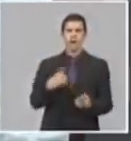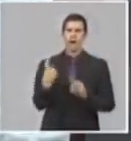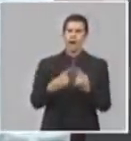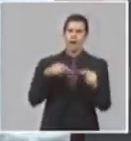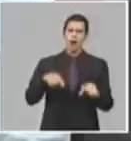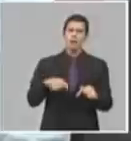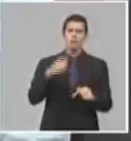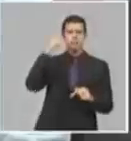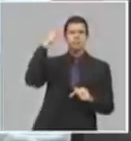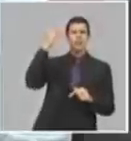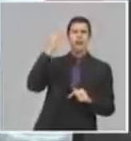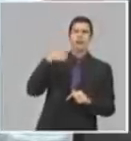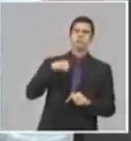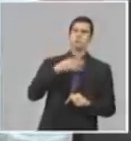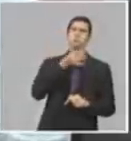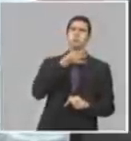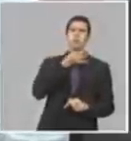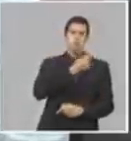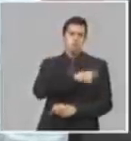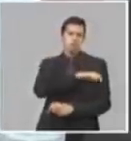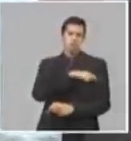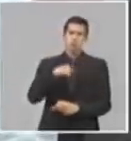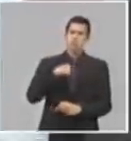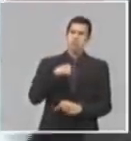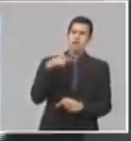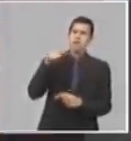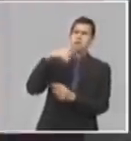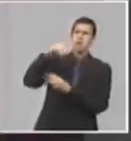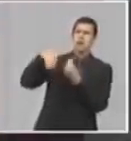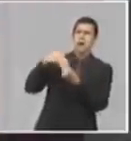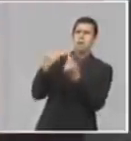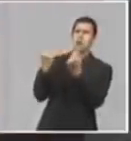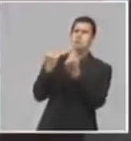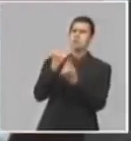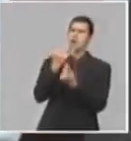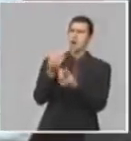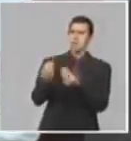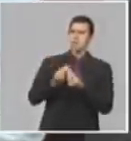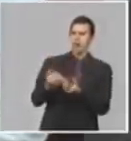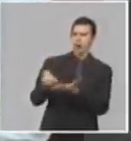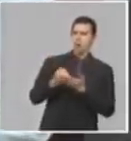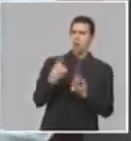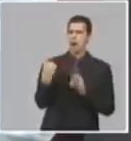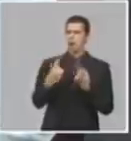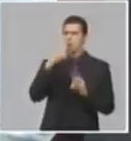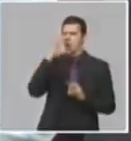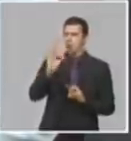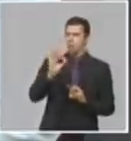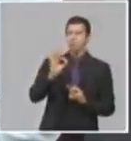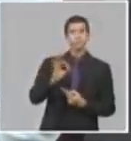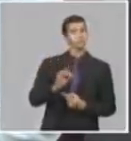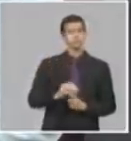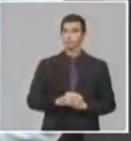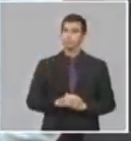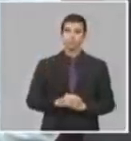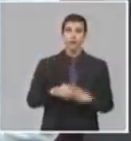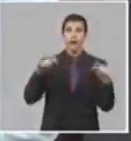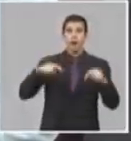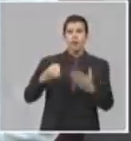todos. Quiero recordar que en los últimos meses hemos enfrentado